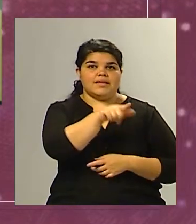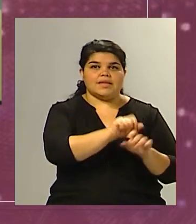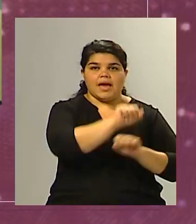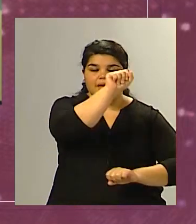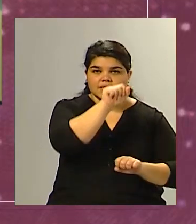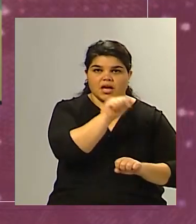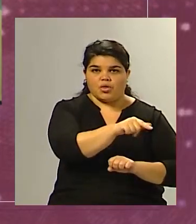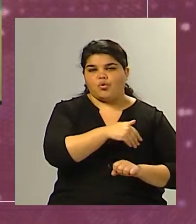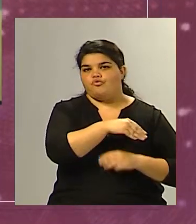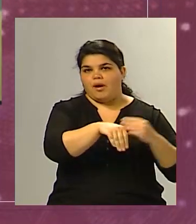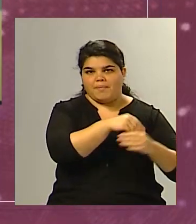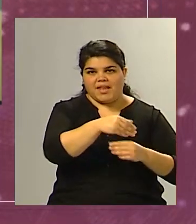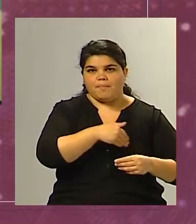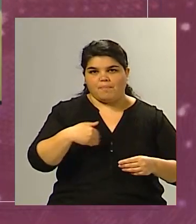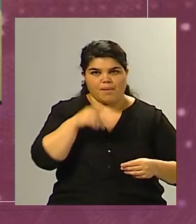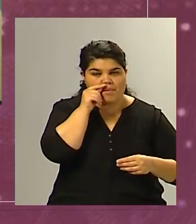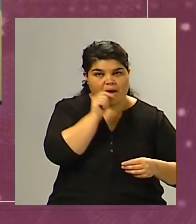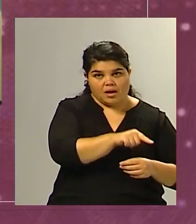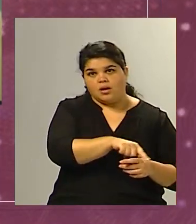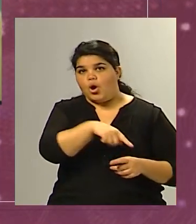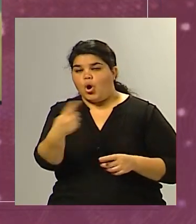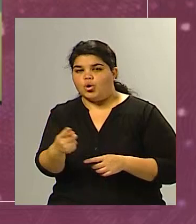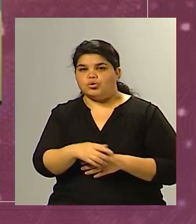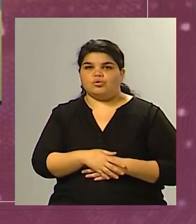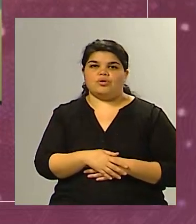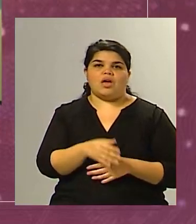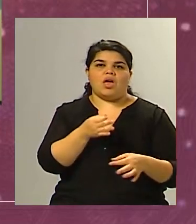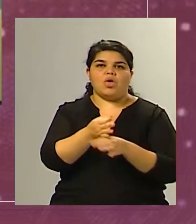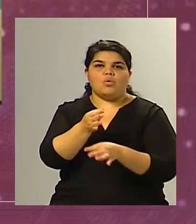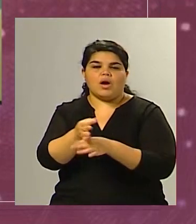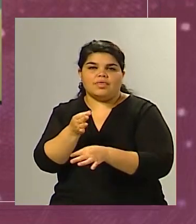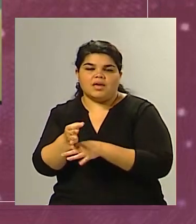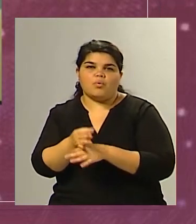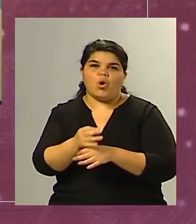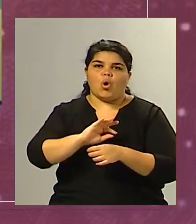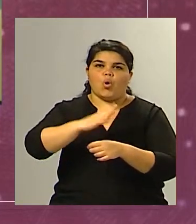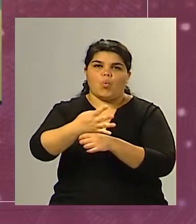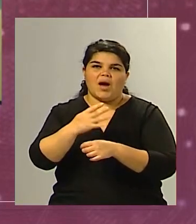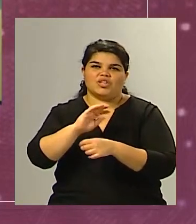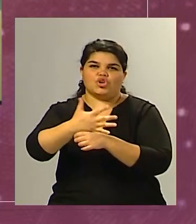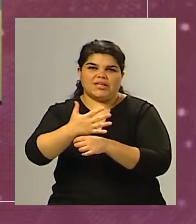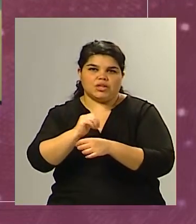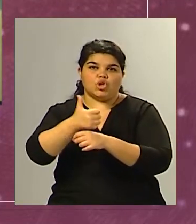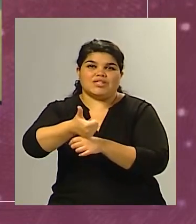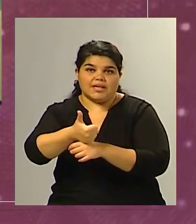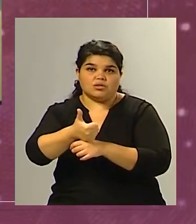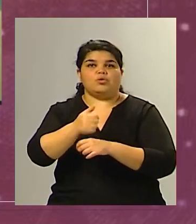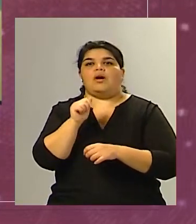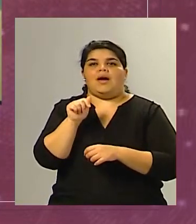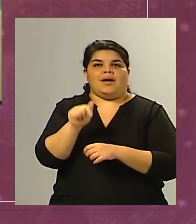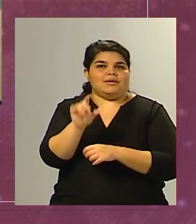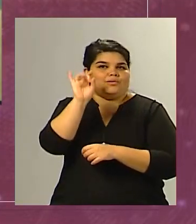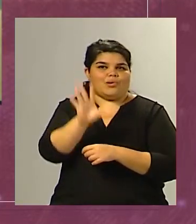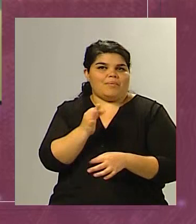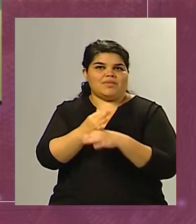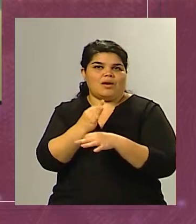ser lo haga hacer en cuarto, en quinto, en sexto grado, en primer año de la secundaria, pero va por dentro del colegio. Son dos